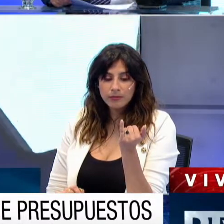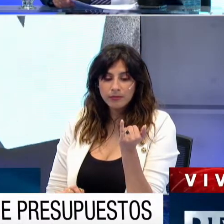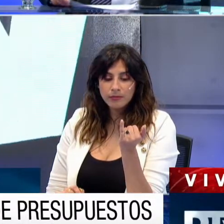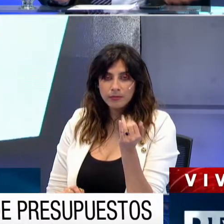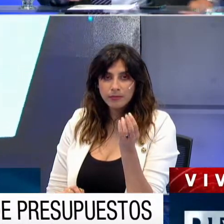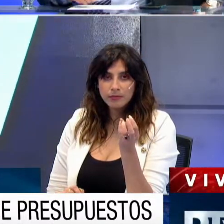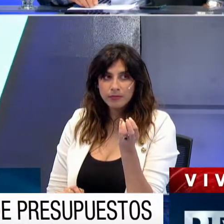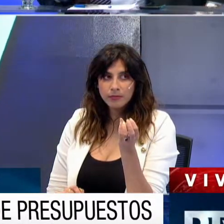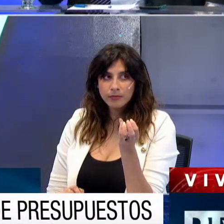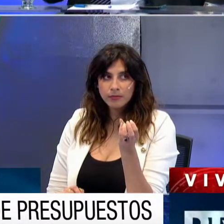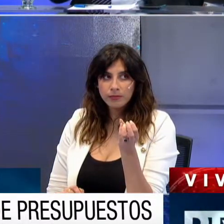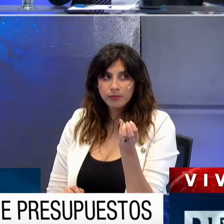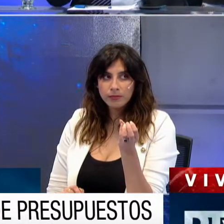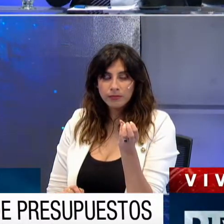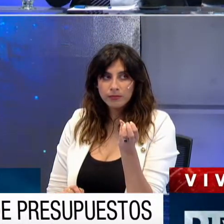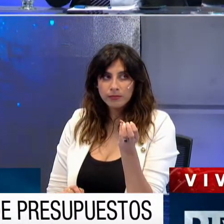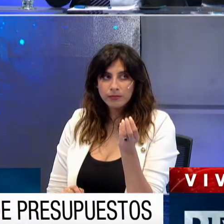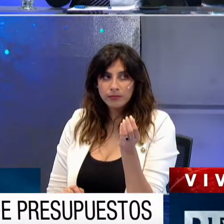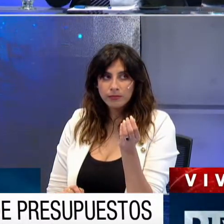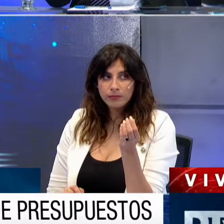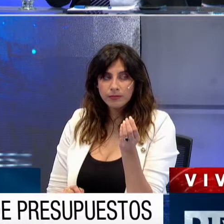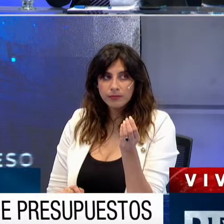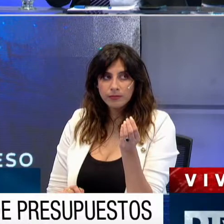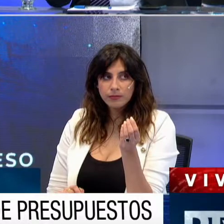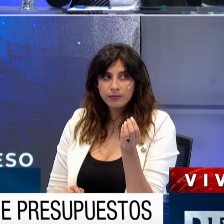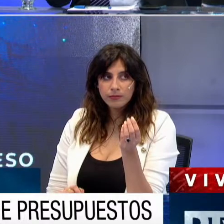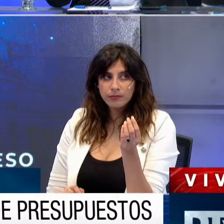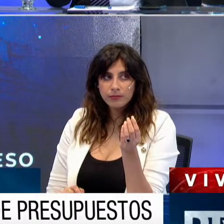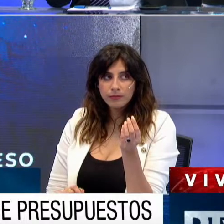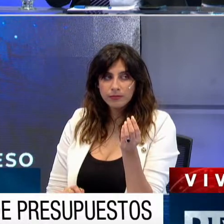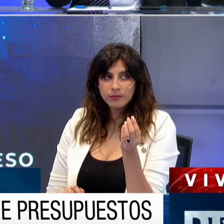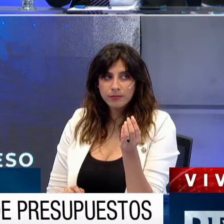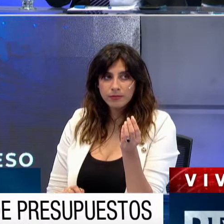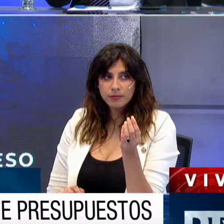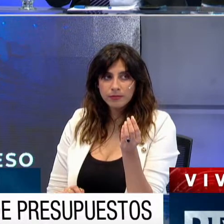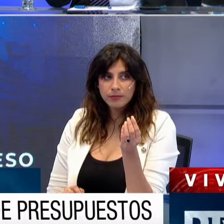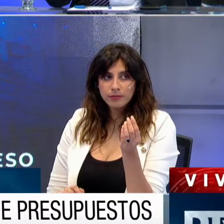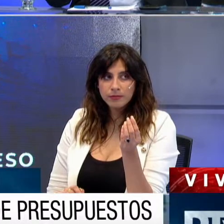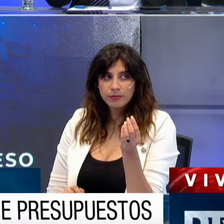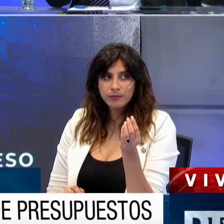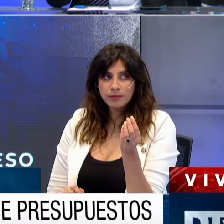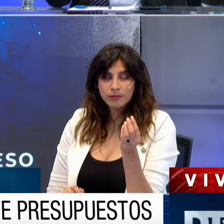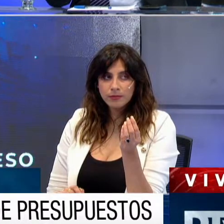cero cuando le hacen cuando nos hacen a todos, en realidad, el control de alcoholemia. Bueno,